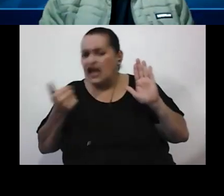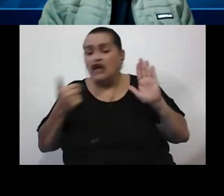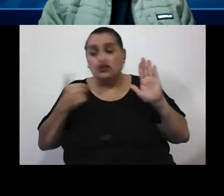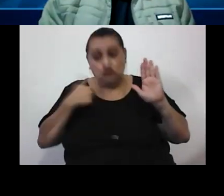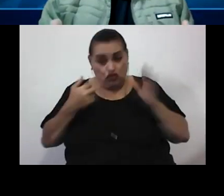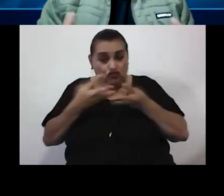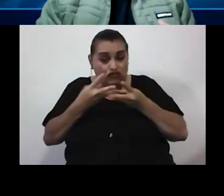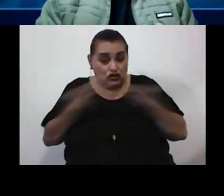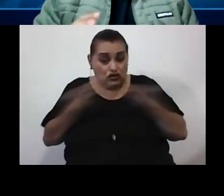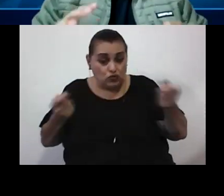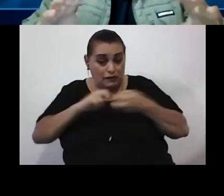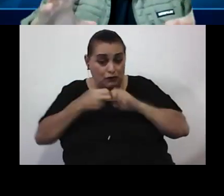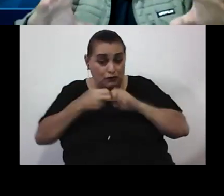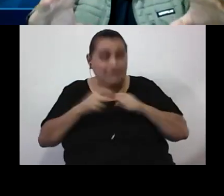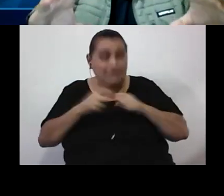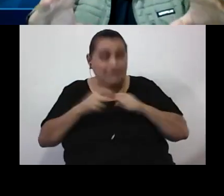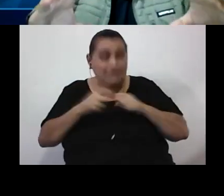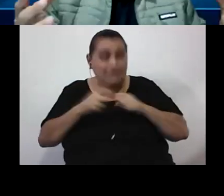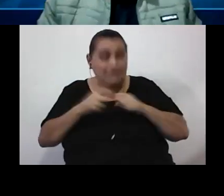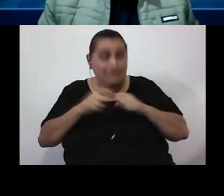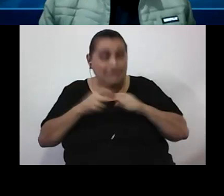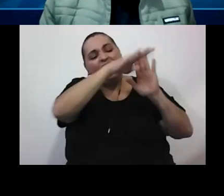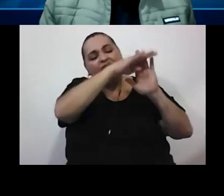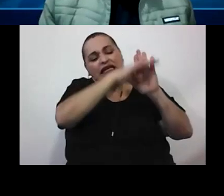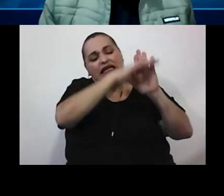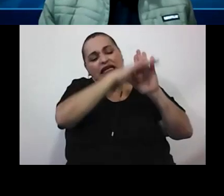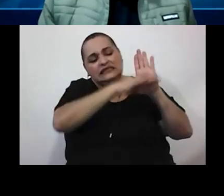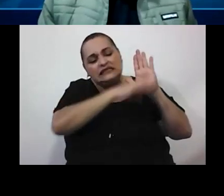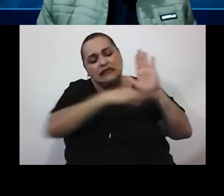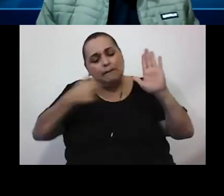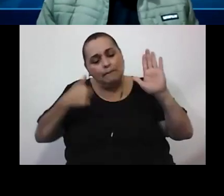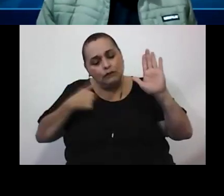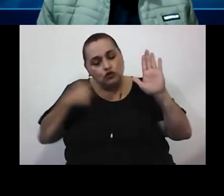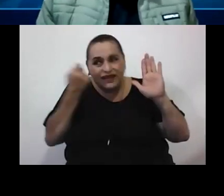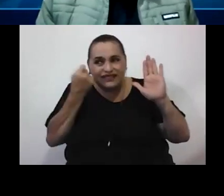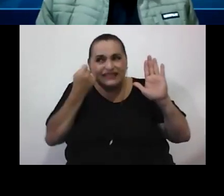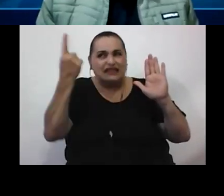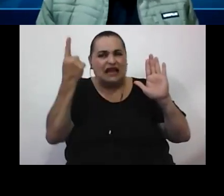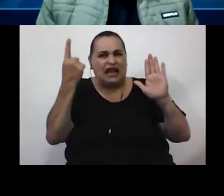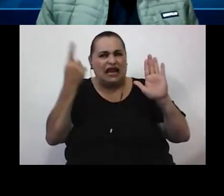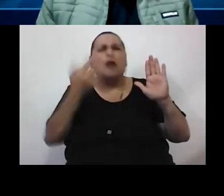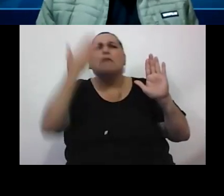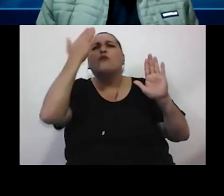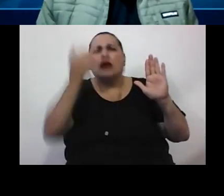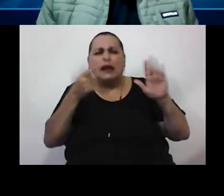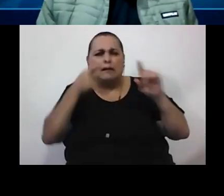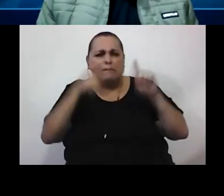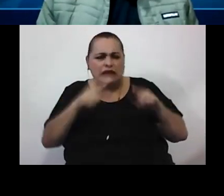desde ahí. Hacer una listita para tratar de explicarme a mí mismo por qué podría estar pasando eso.